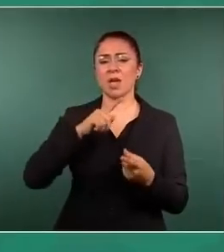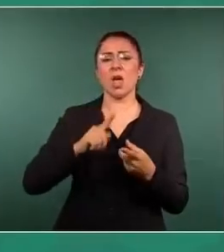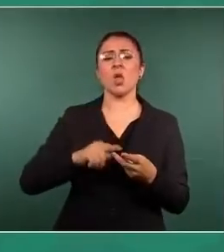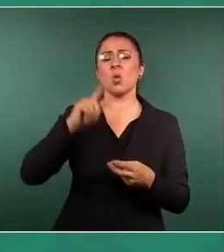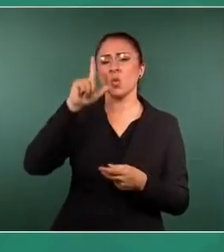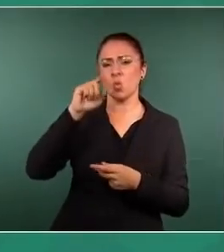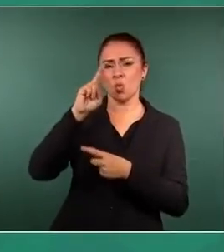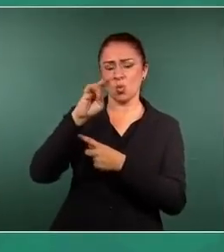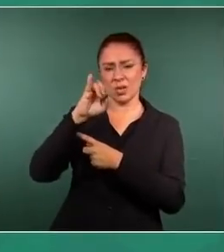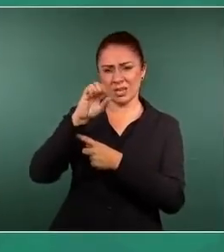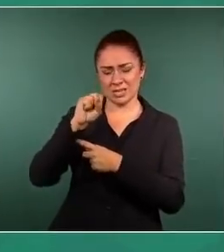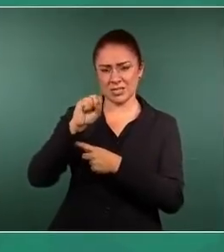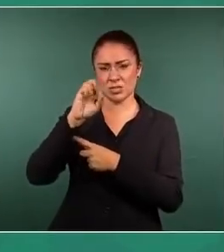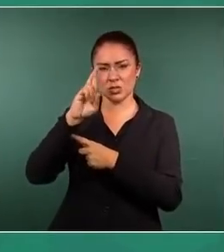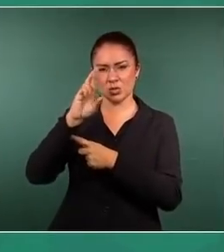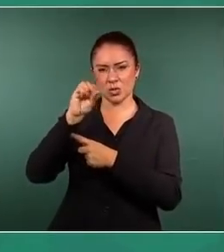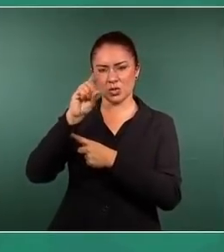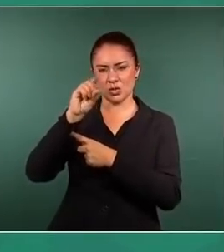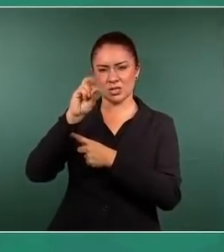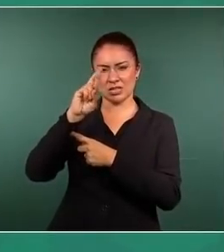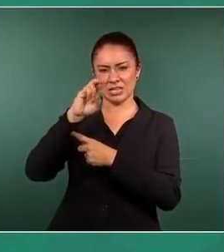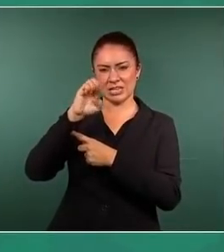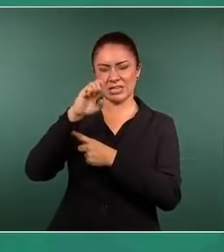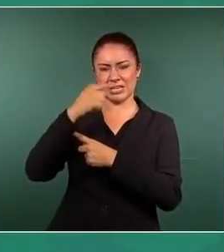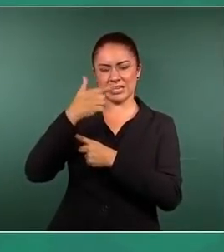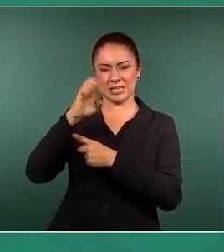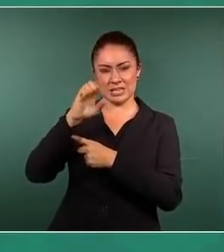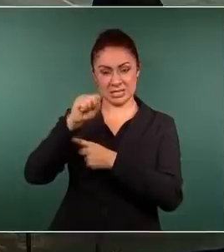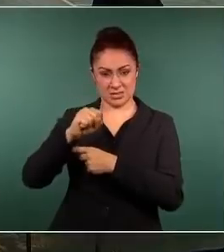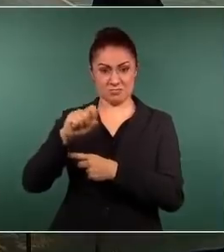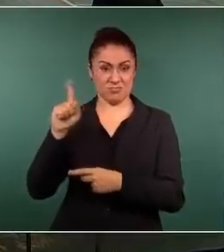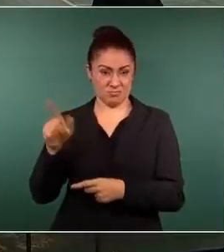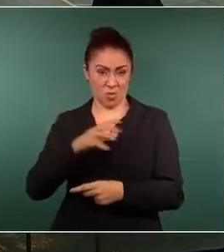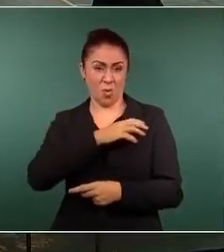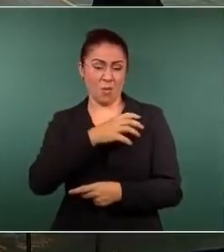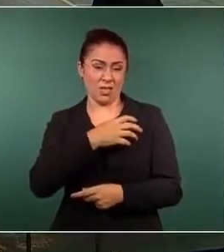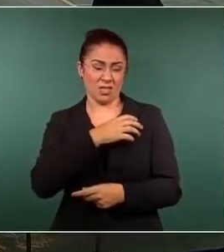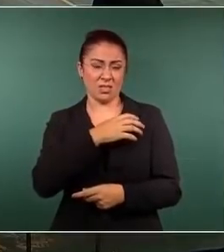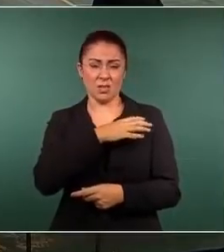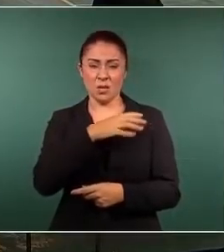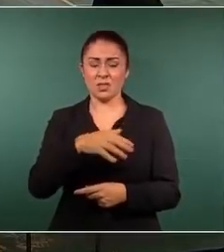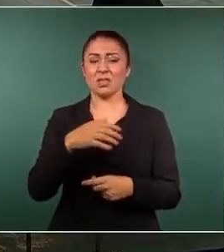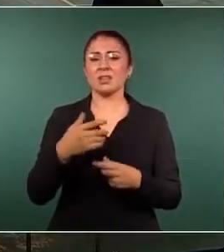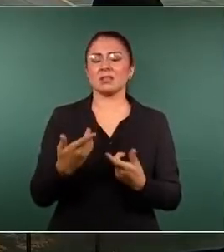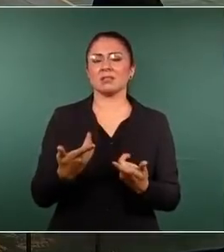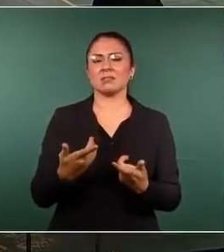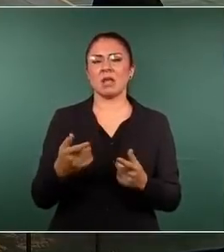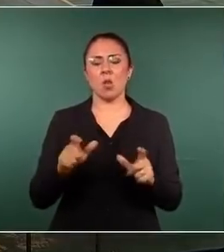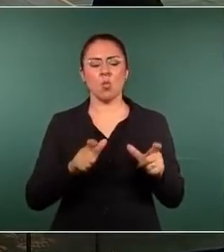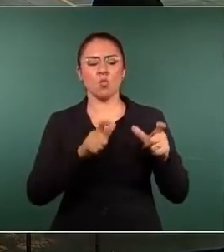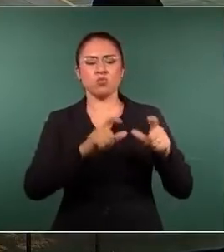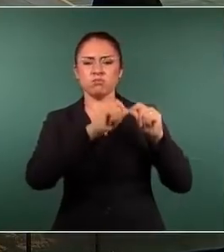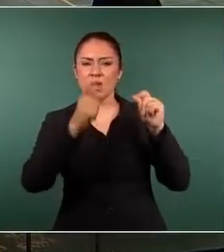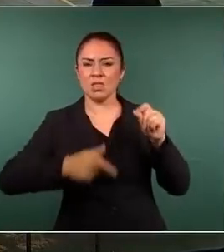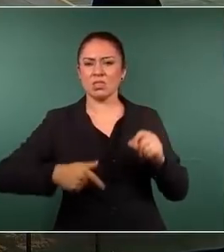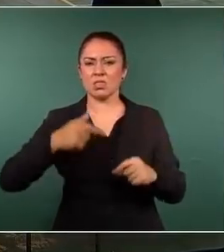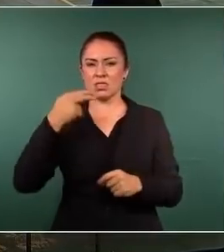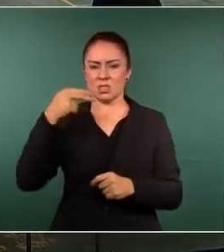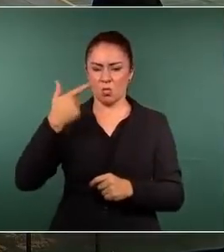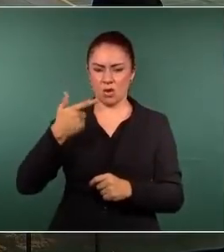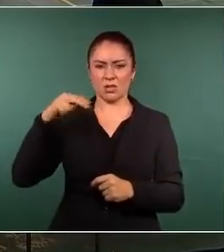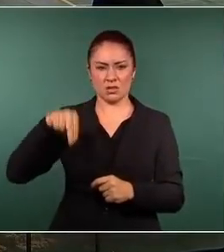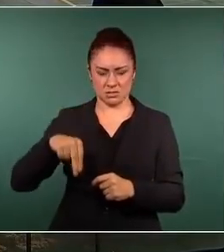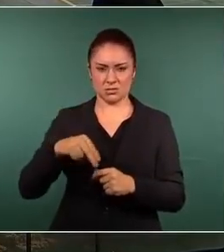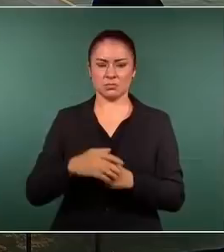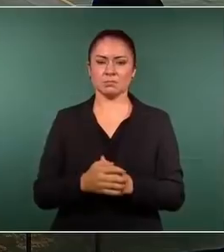bucio comandante de la guardia nacional y por supuesto a mi gran amigo al licenciado leonel cota montaño